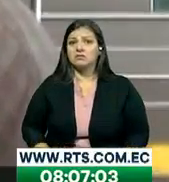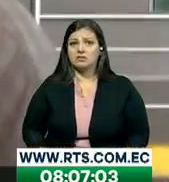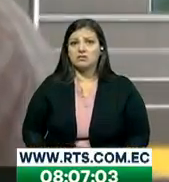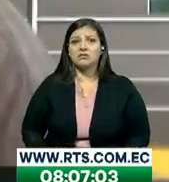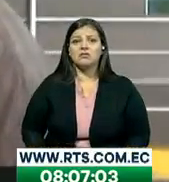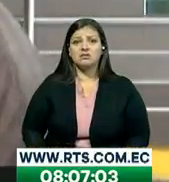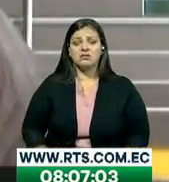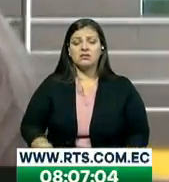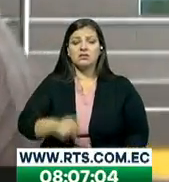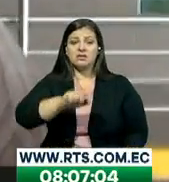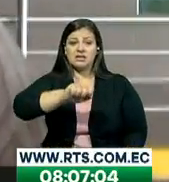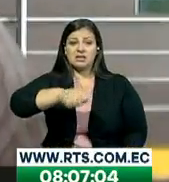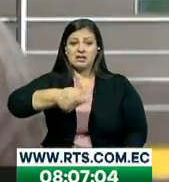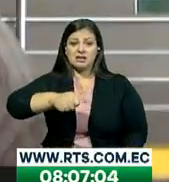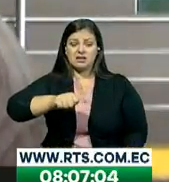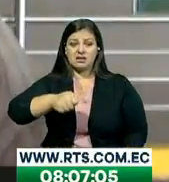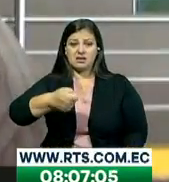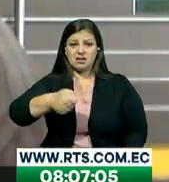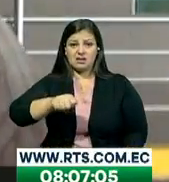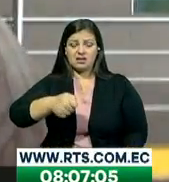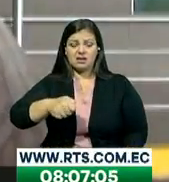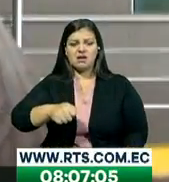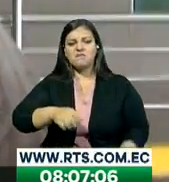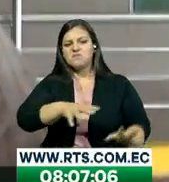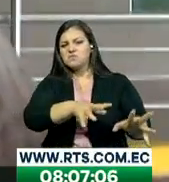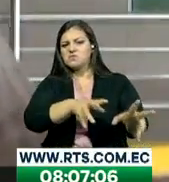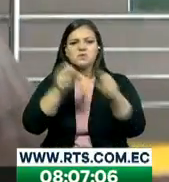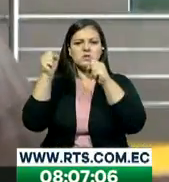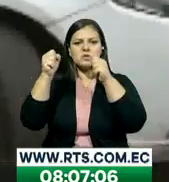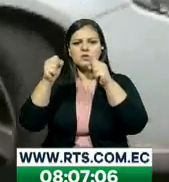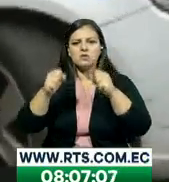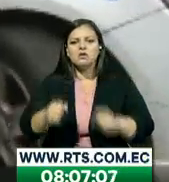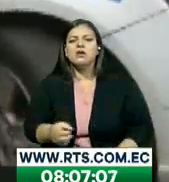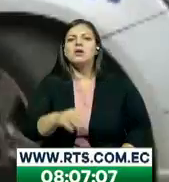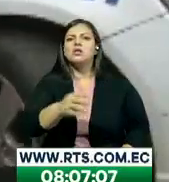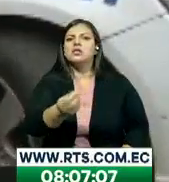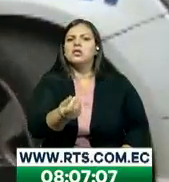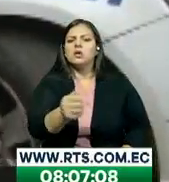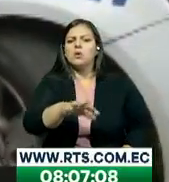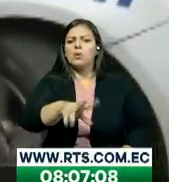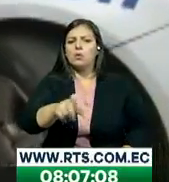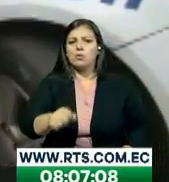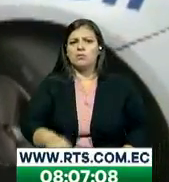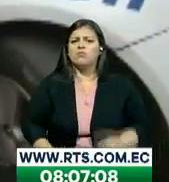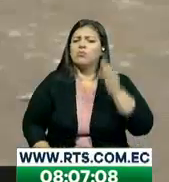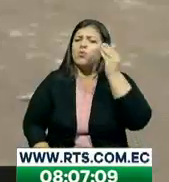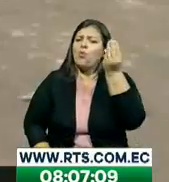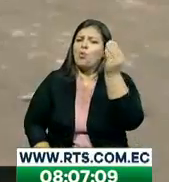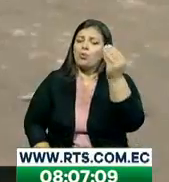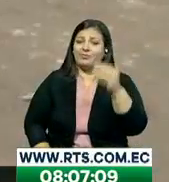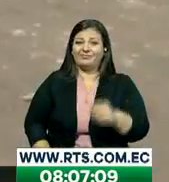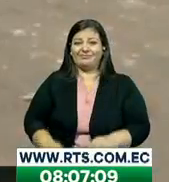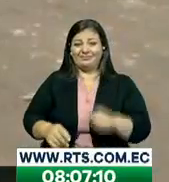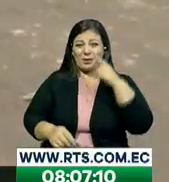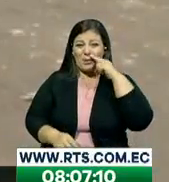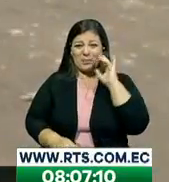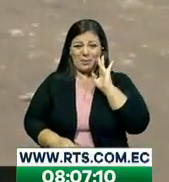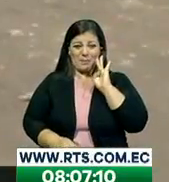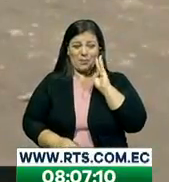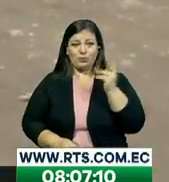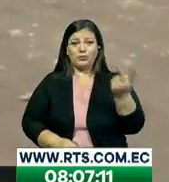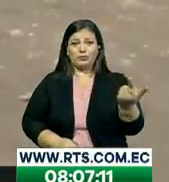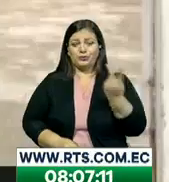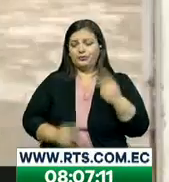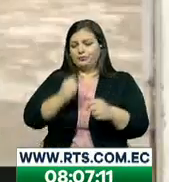bajan abajo también a abrir la recepción y se llevan la plata. La joven mujer y su esposo laboraban juntos, pero este último